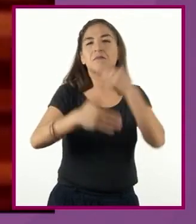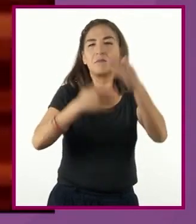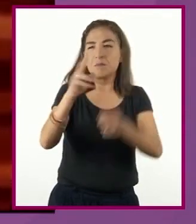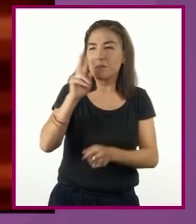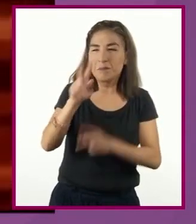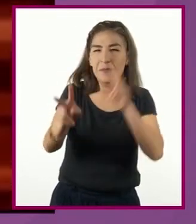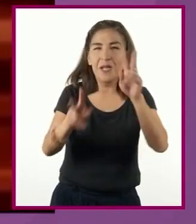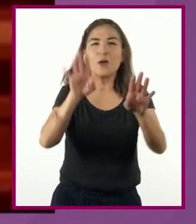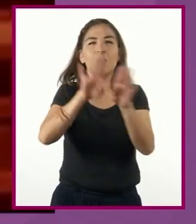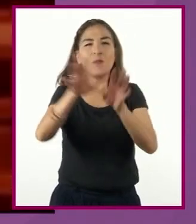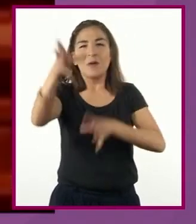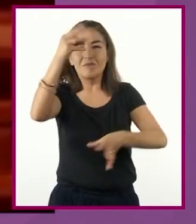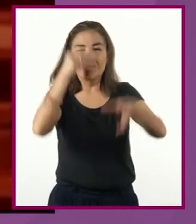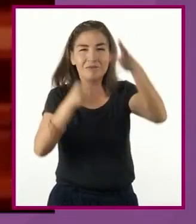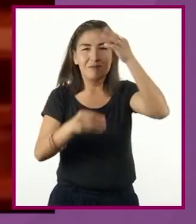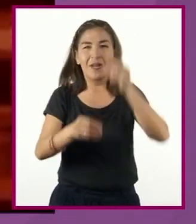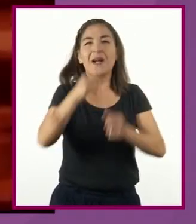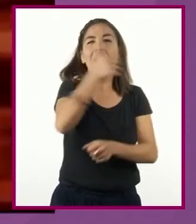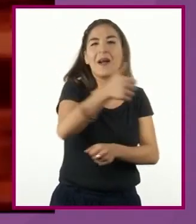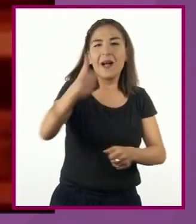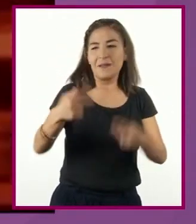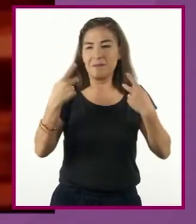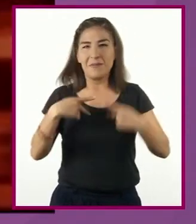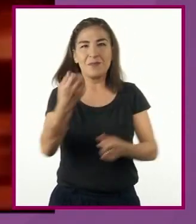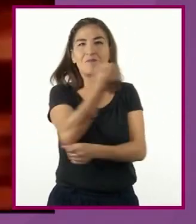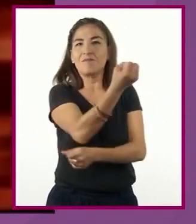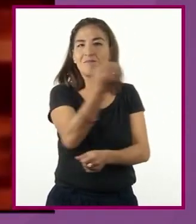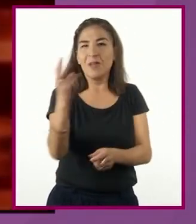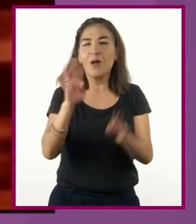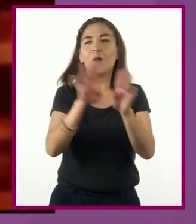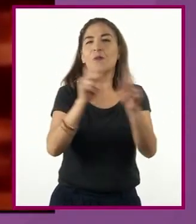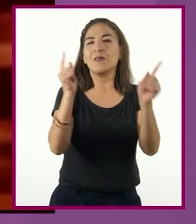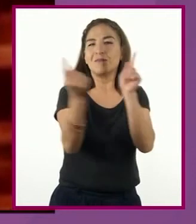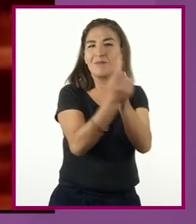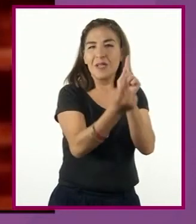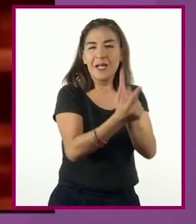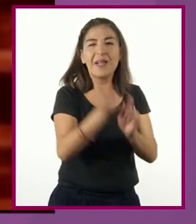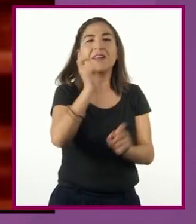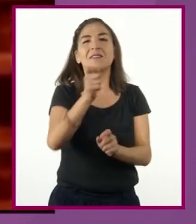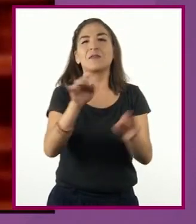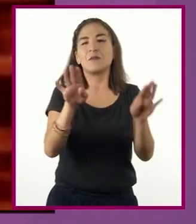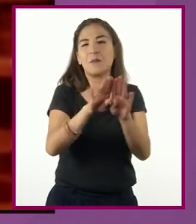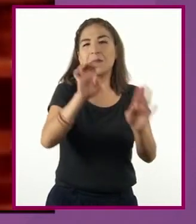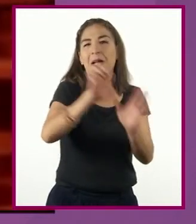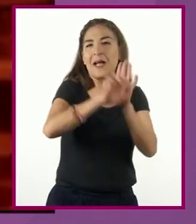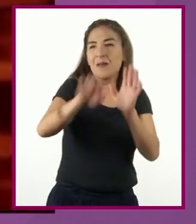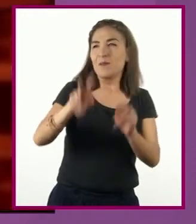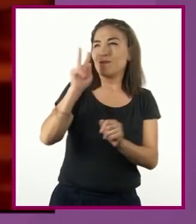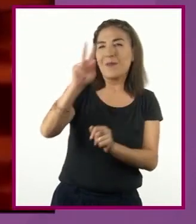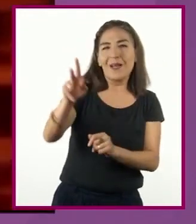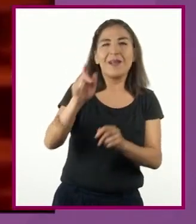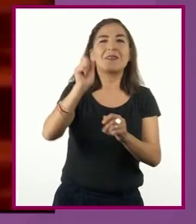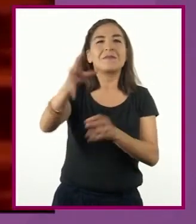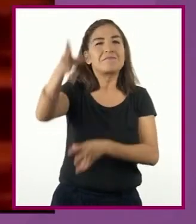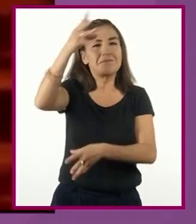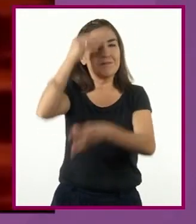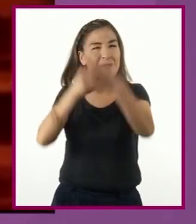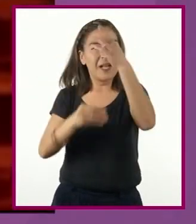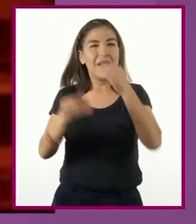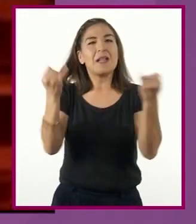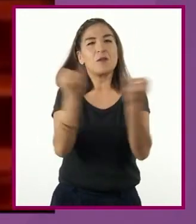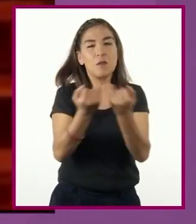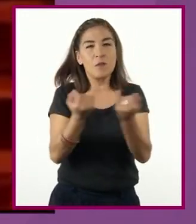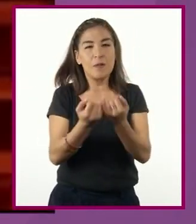percibiendo, con base en lo que vamos aprendiendo de quienes nos rodean, de los ejemplos que vamos teniendo a nuestro alrededor y